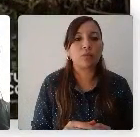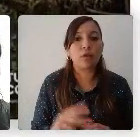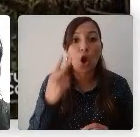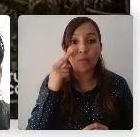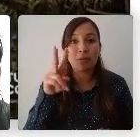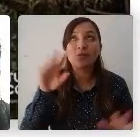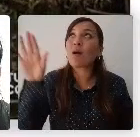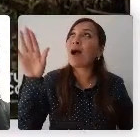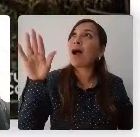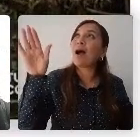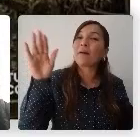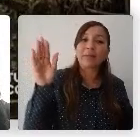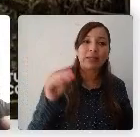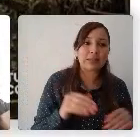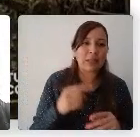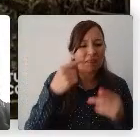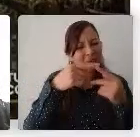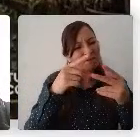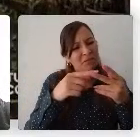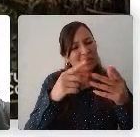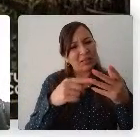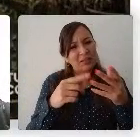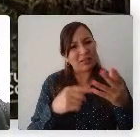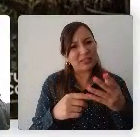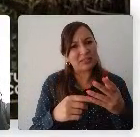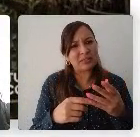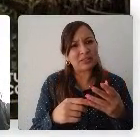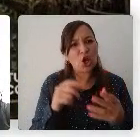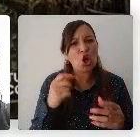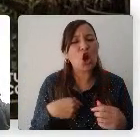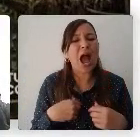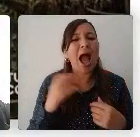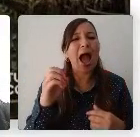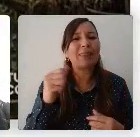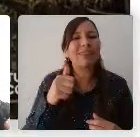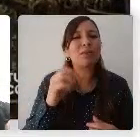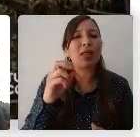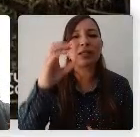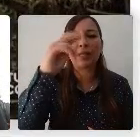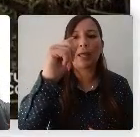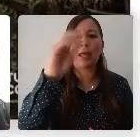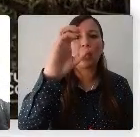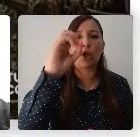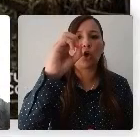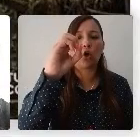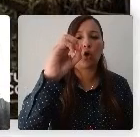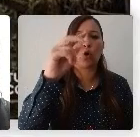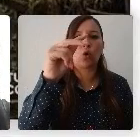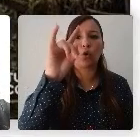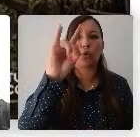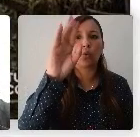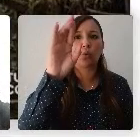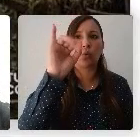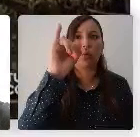de aves. Entonces, son emprendimientos que están orientados al tema del ecoturismo, al tema de la conservación, al tema de la naturaleza.